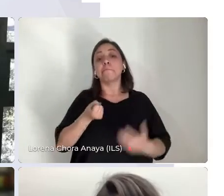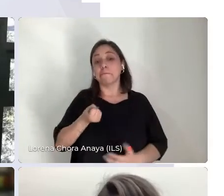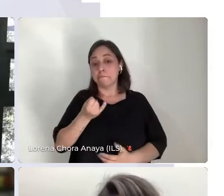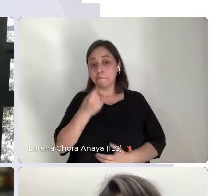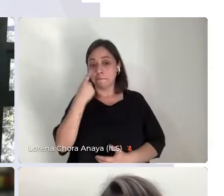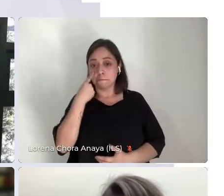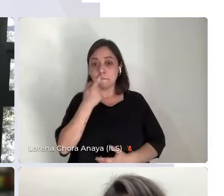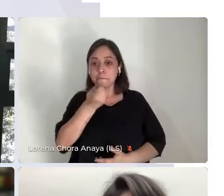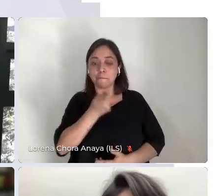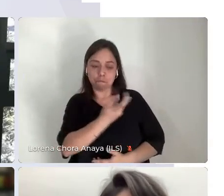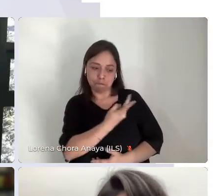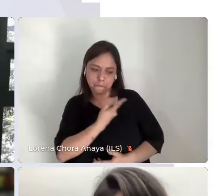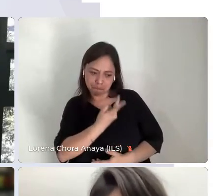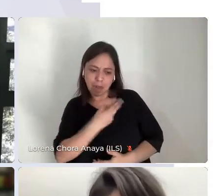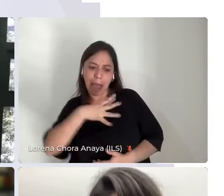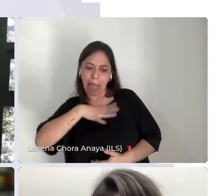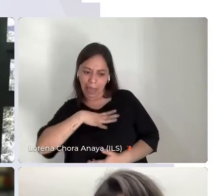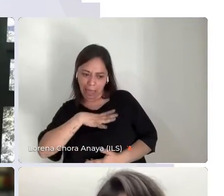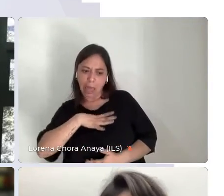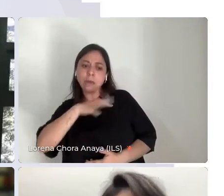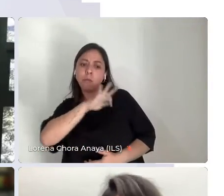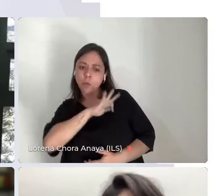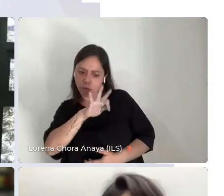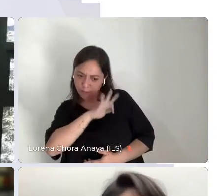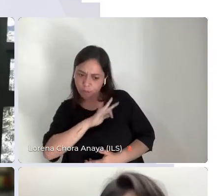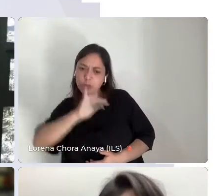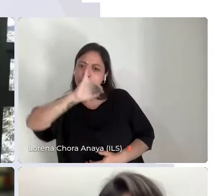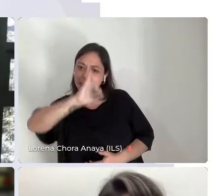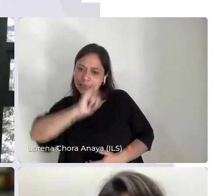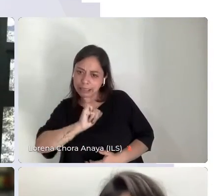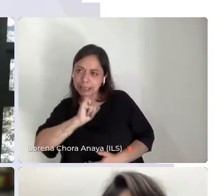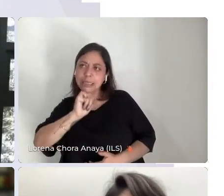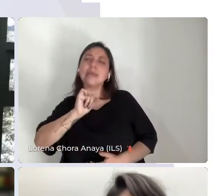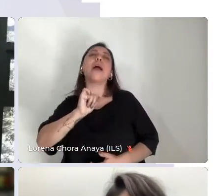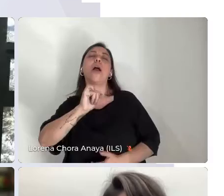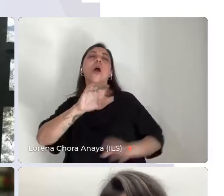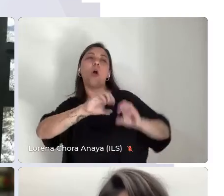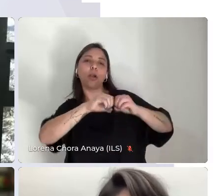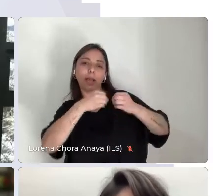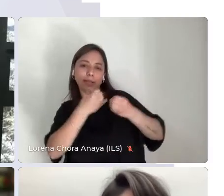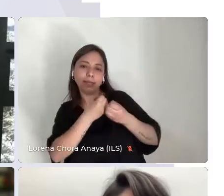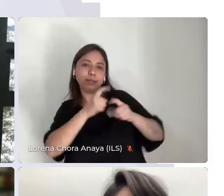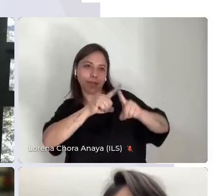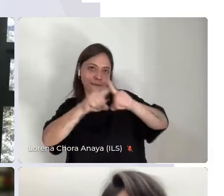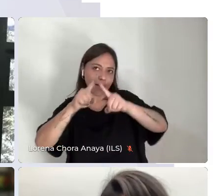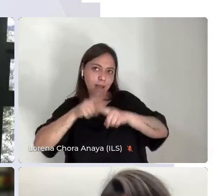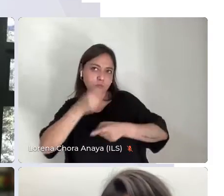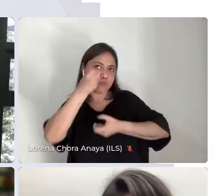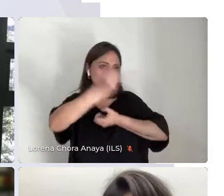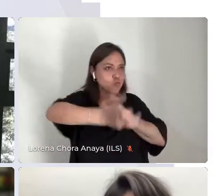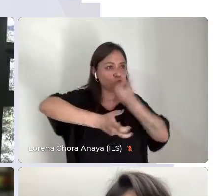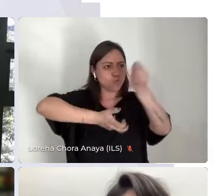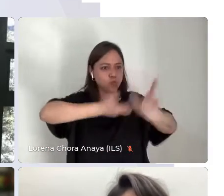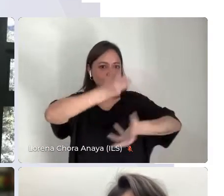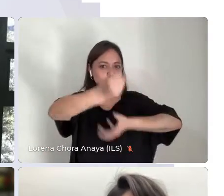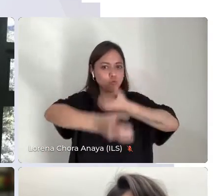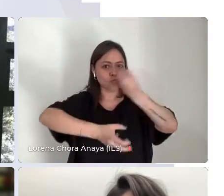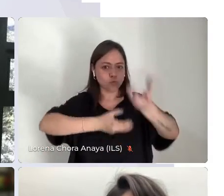sí tenemos y desde lo que podemos aportar a diversas organizaciones. Entonces, creamos planes de